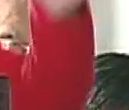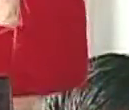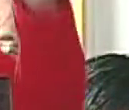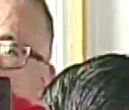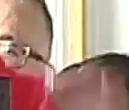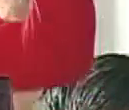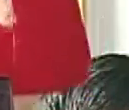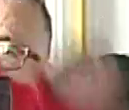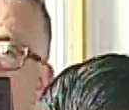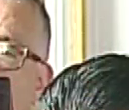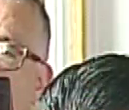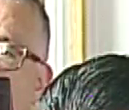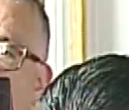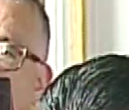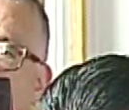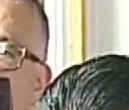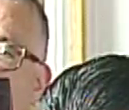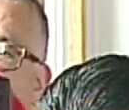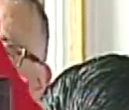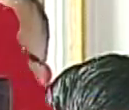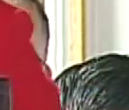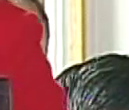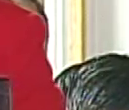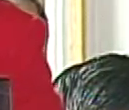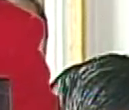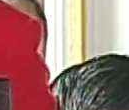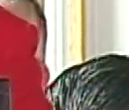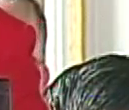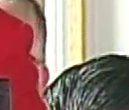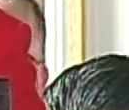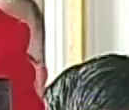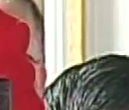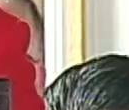nuestra mano firme y tendida para el diálogo nacional.